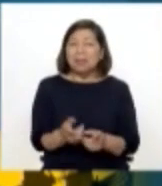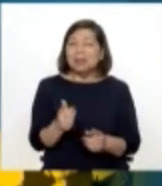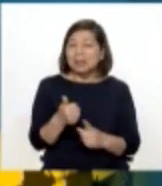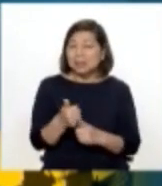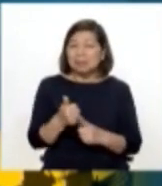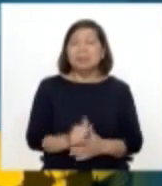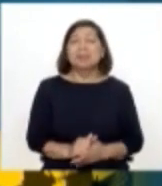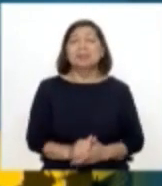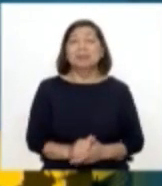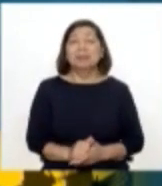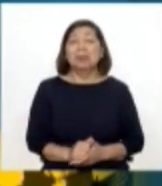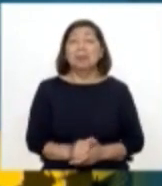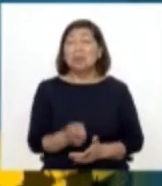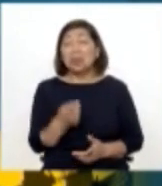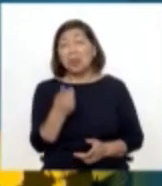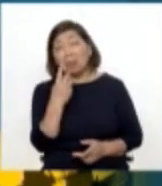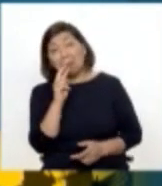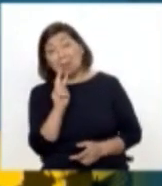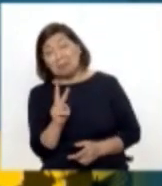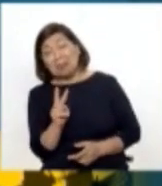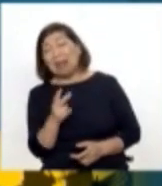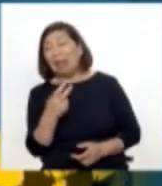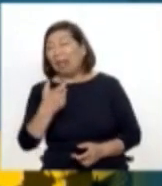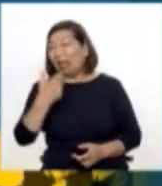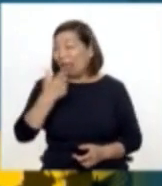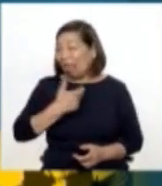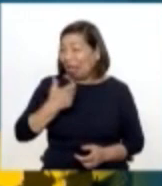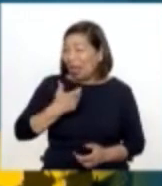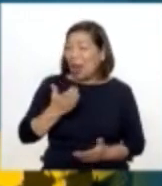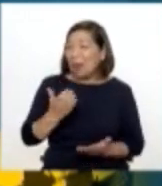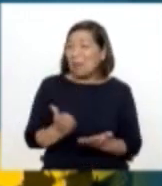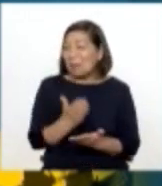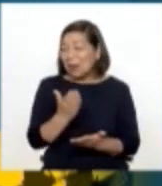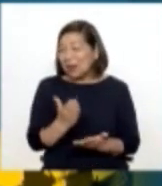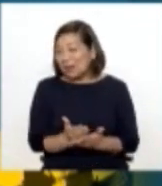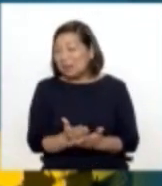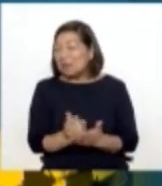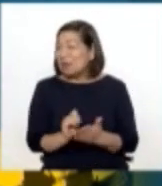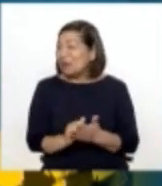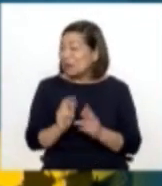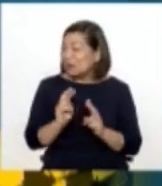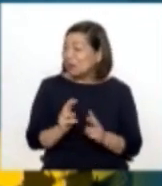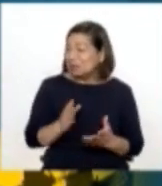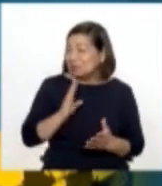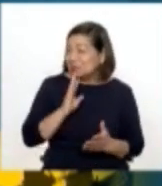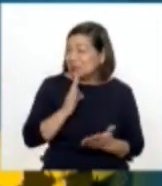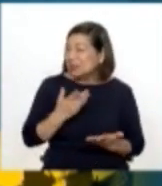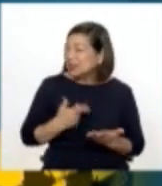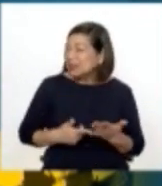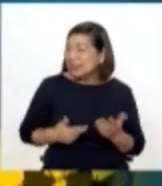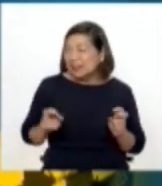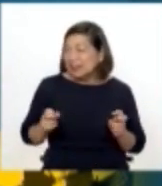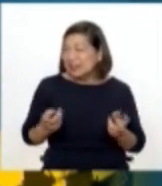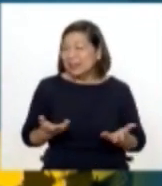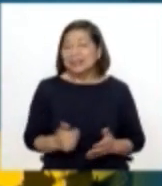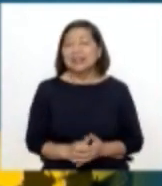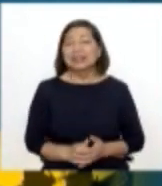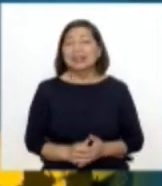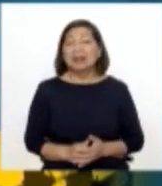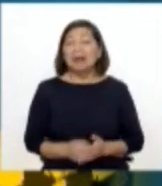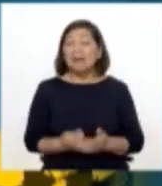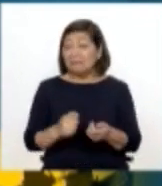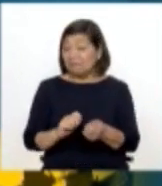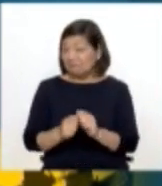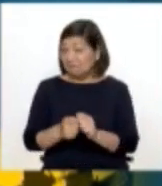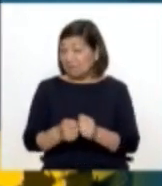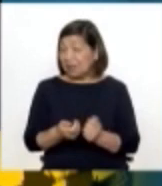mismos. Los espectadores van a poder disfrutar humor y caos como escape de lo que no se habla y de lo que se teme descubrir. Las entradas